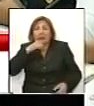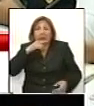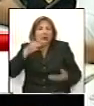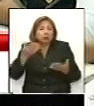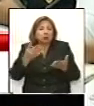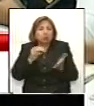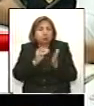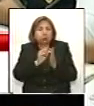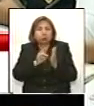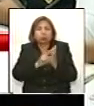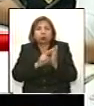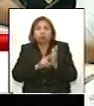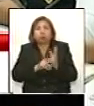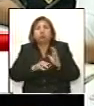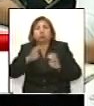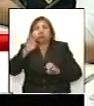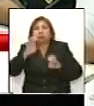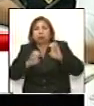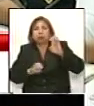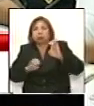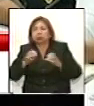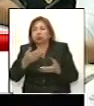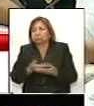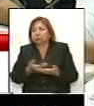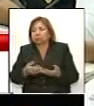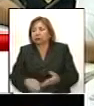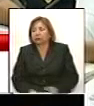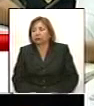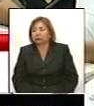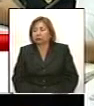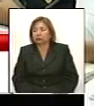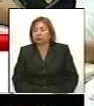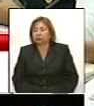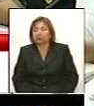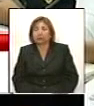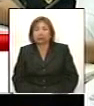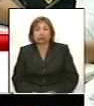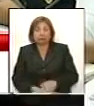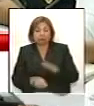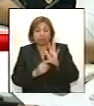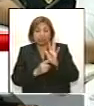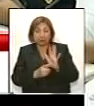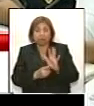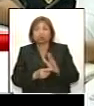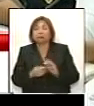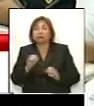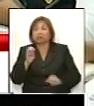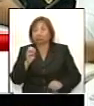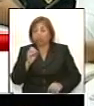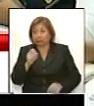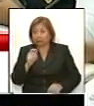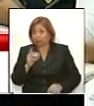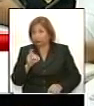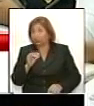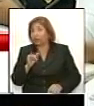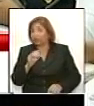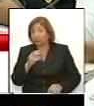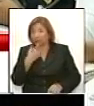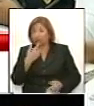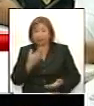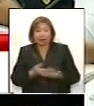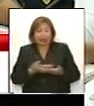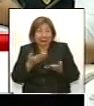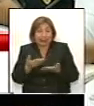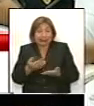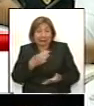tiene fines estadísticos y en realidad hace poco inclusive se ha mostrado la estadística. Pero lo que le expusimos a la